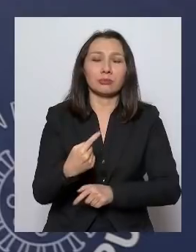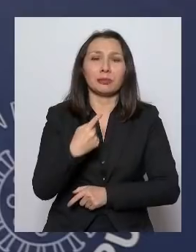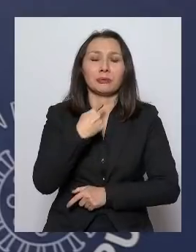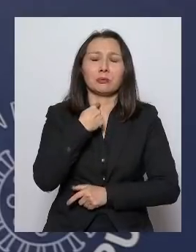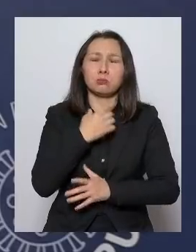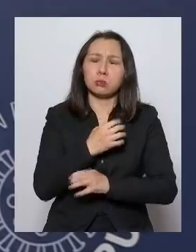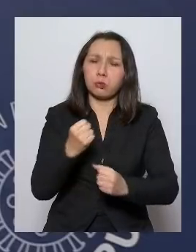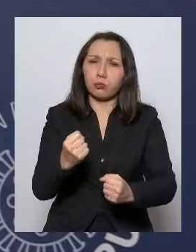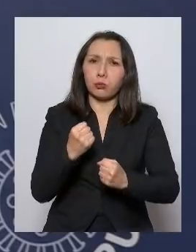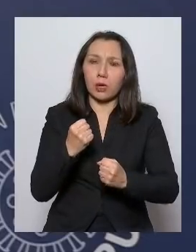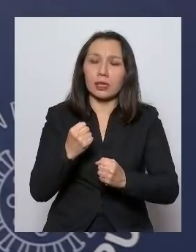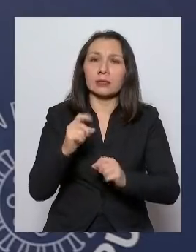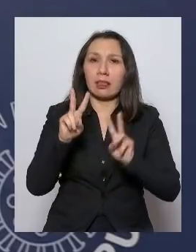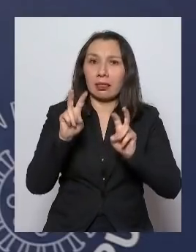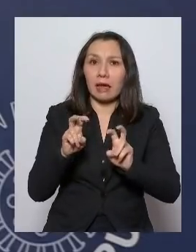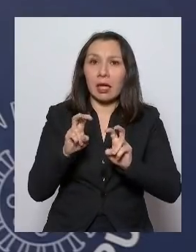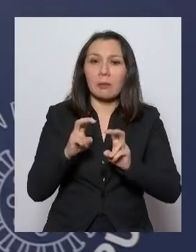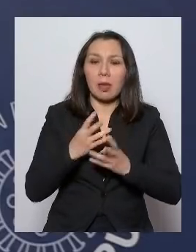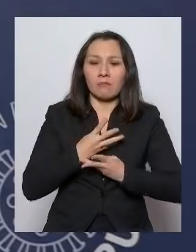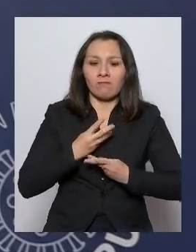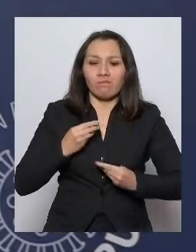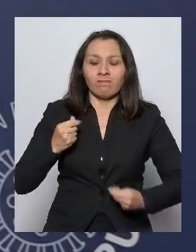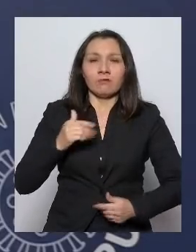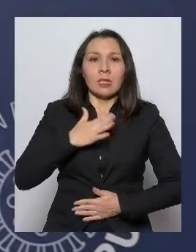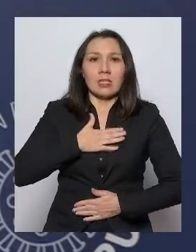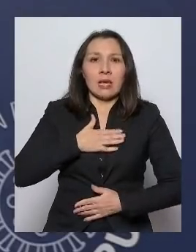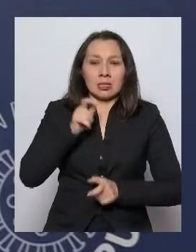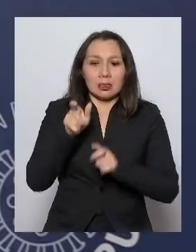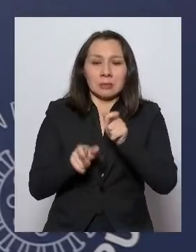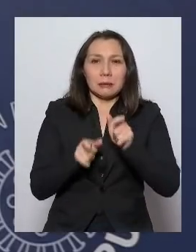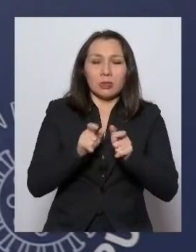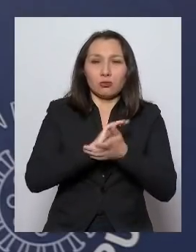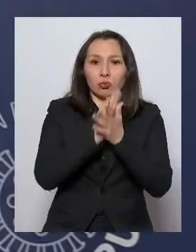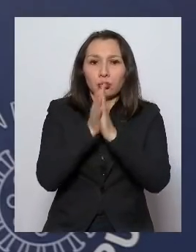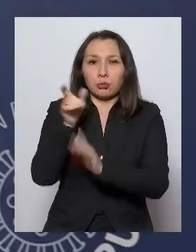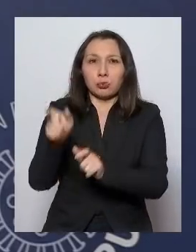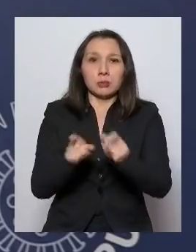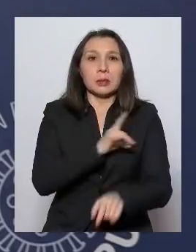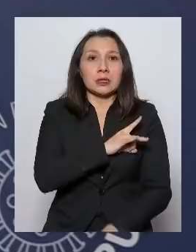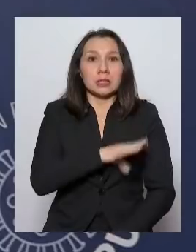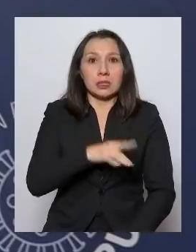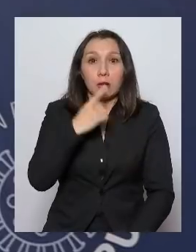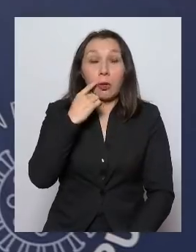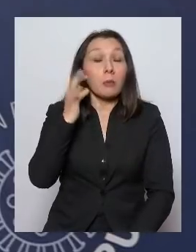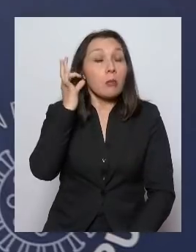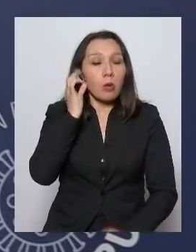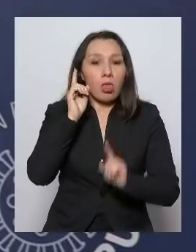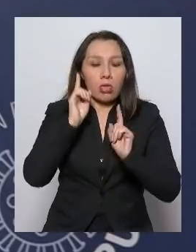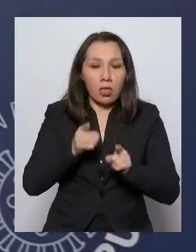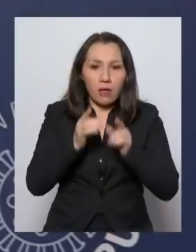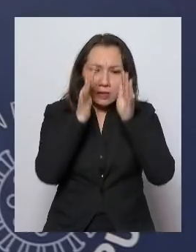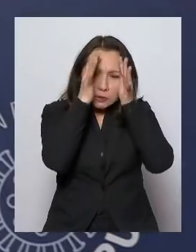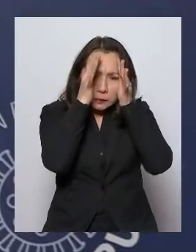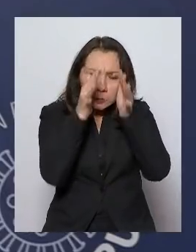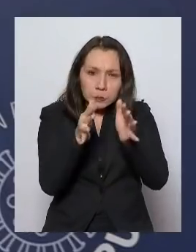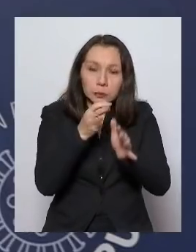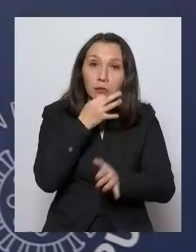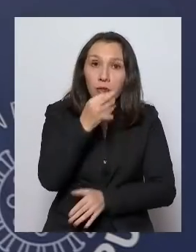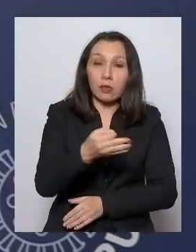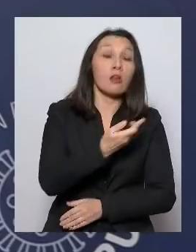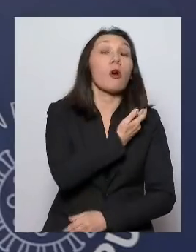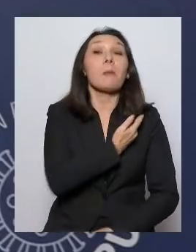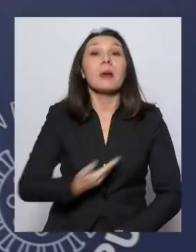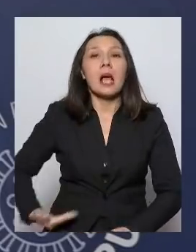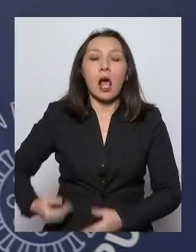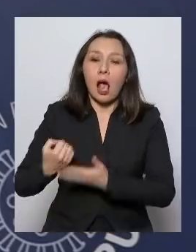profundo impacto en el espíritu, en el alma de todos los chilenos y chilenas, y tenemos que ir, como dice el presidente,